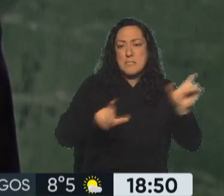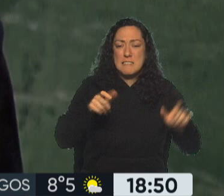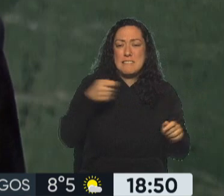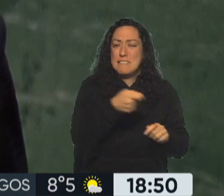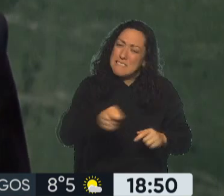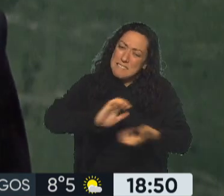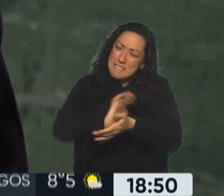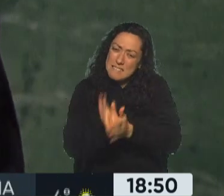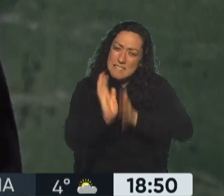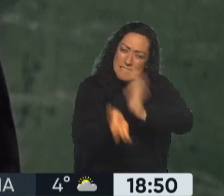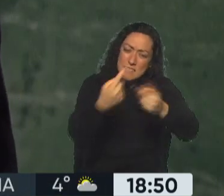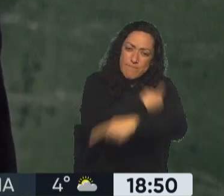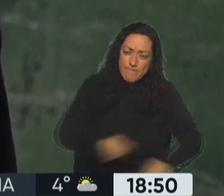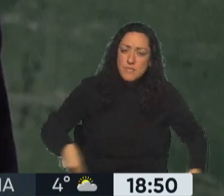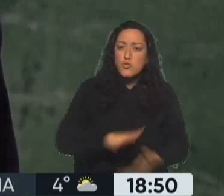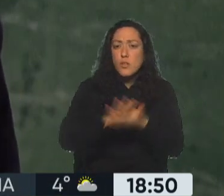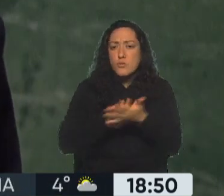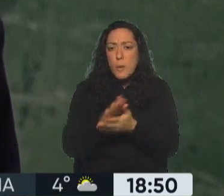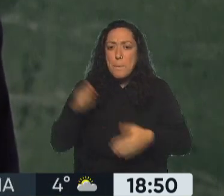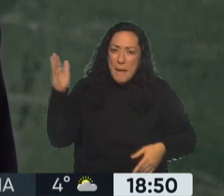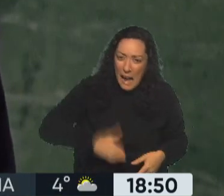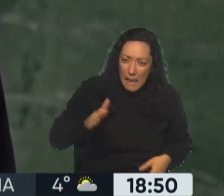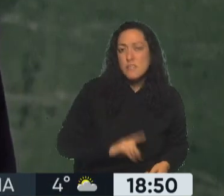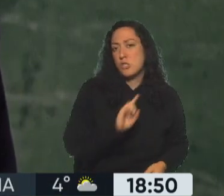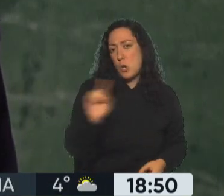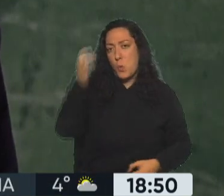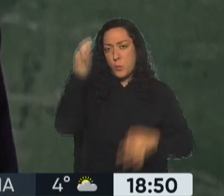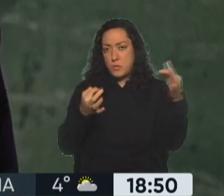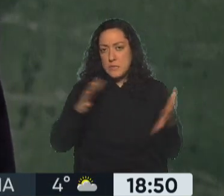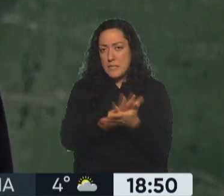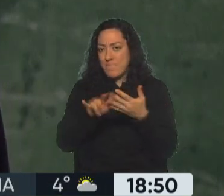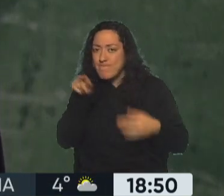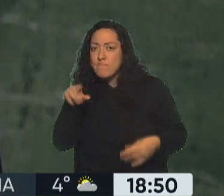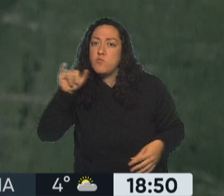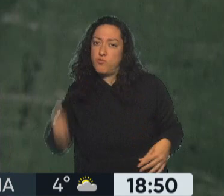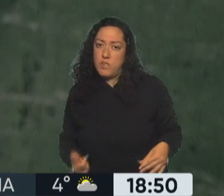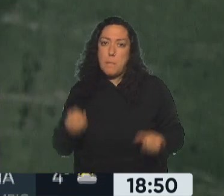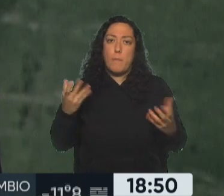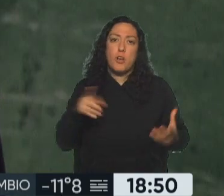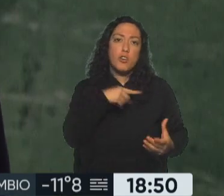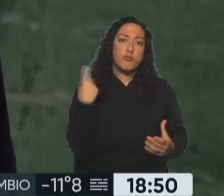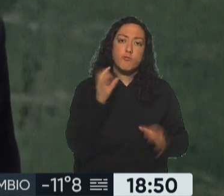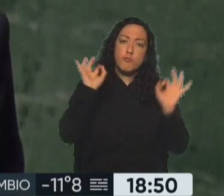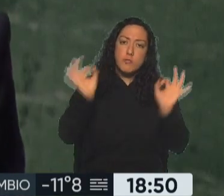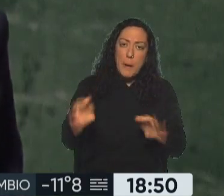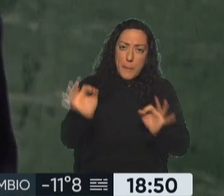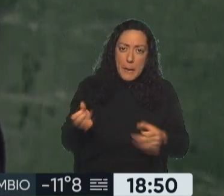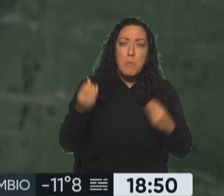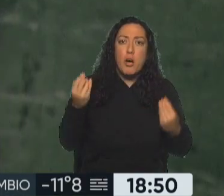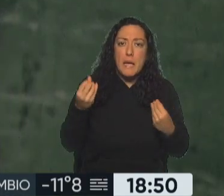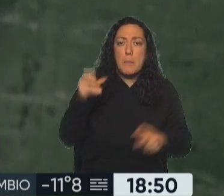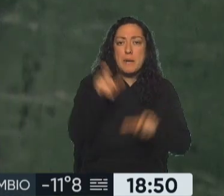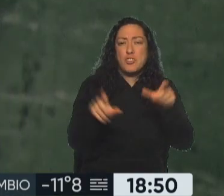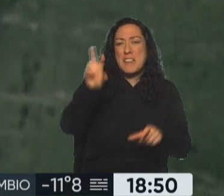venganza, fue la justicia. Justamente porque conocemos el horror que implica la desaparición